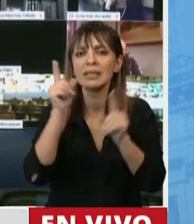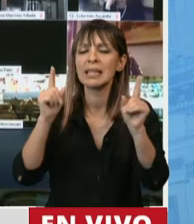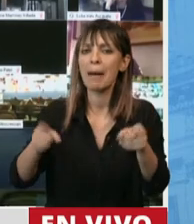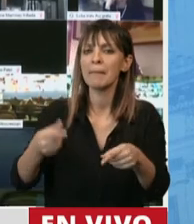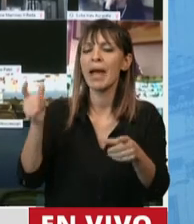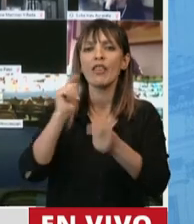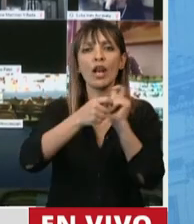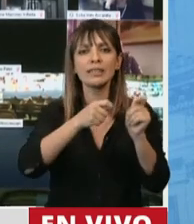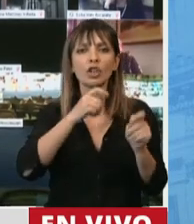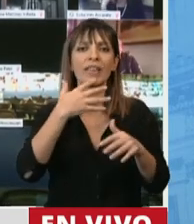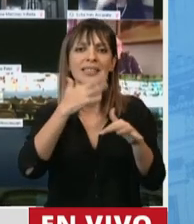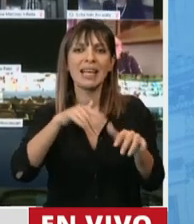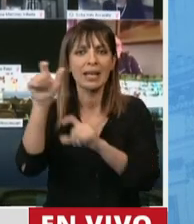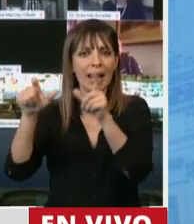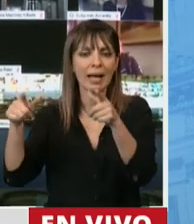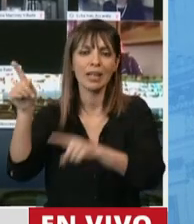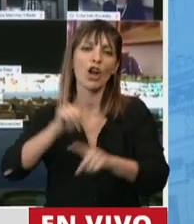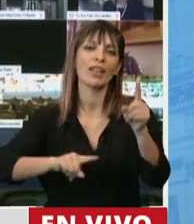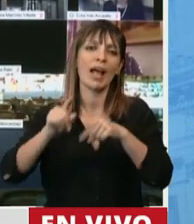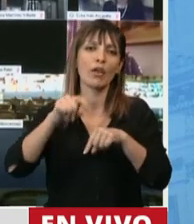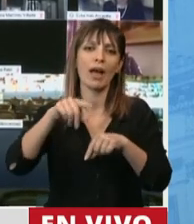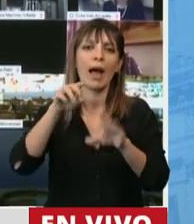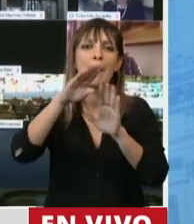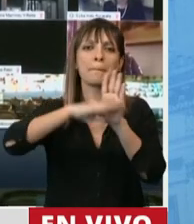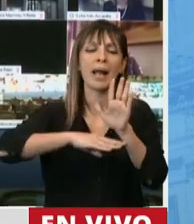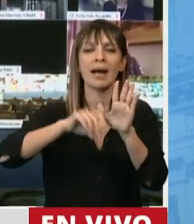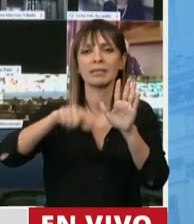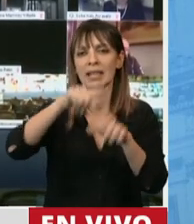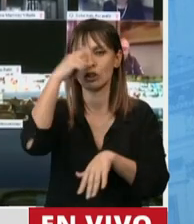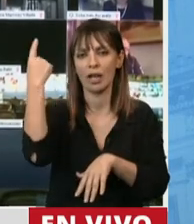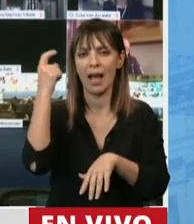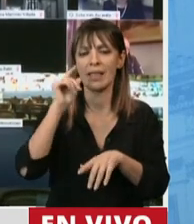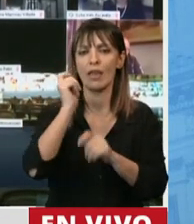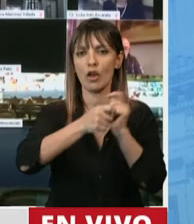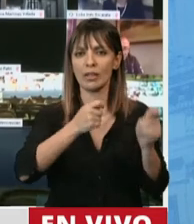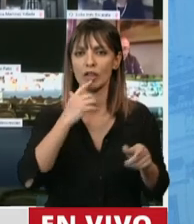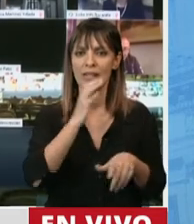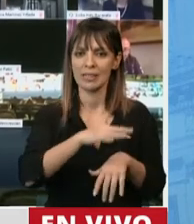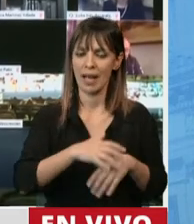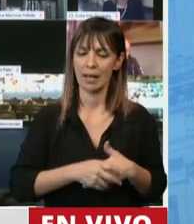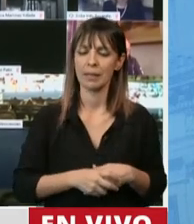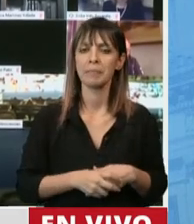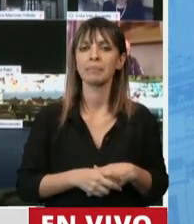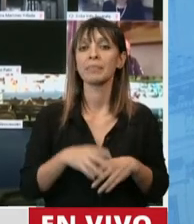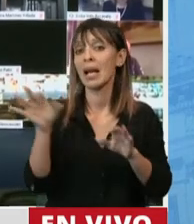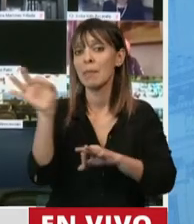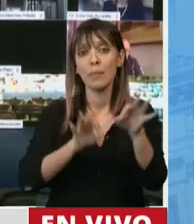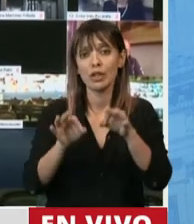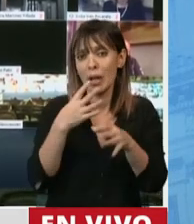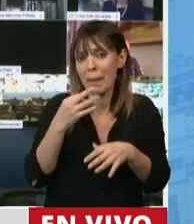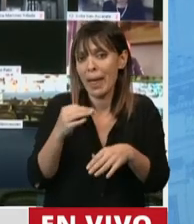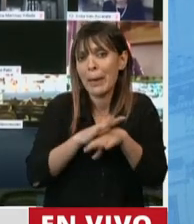de Sangre, que coordina este Programa Nacional de Sangre, que tiene que ver también con esta idea. Básicamente, el proyecto es un proyecto